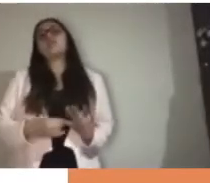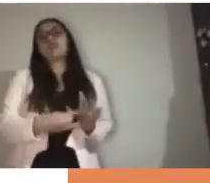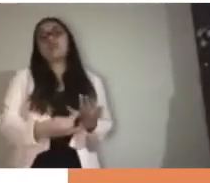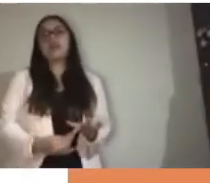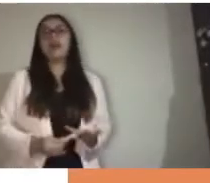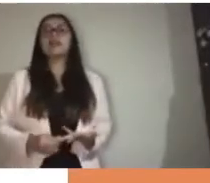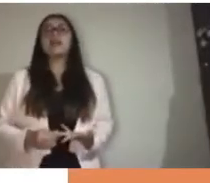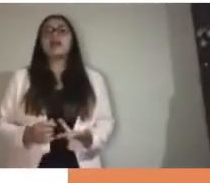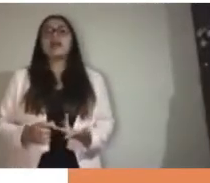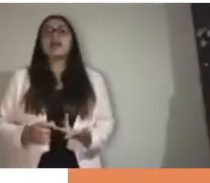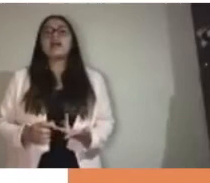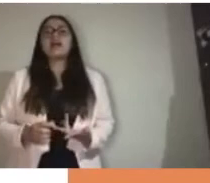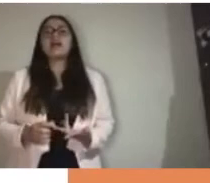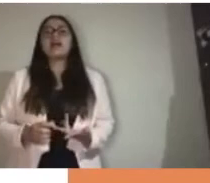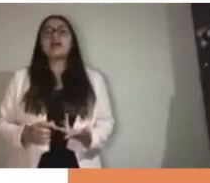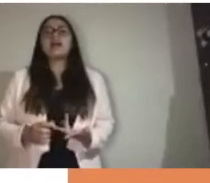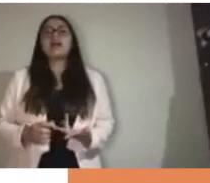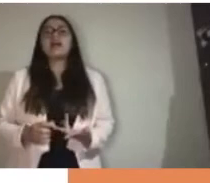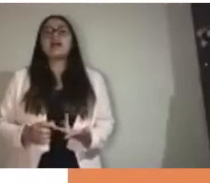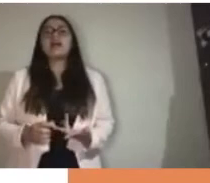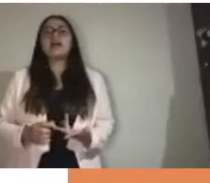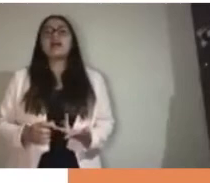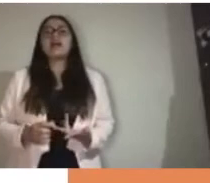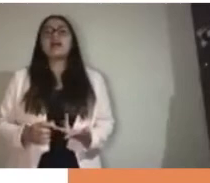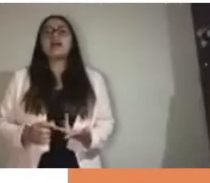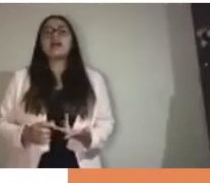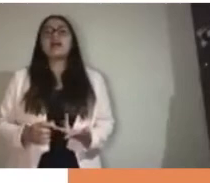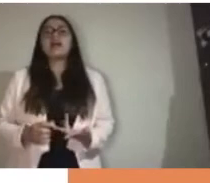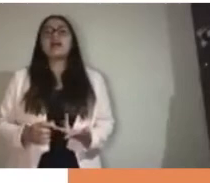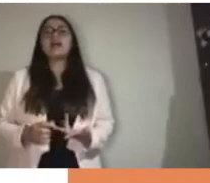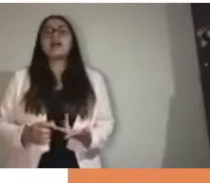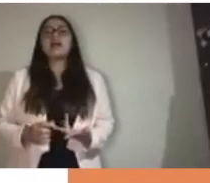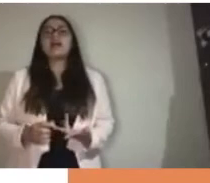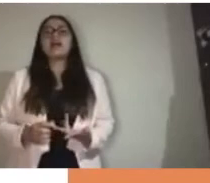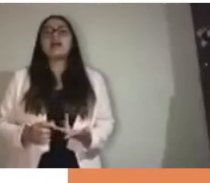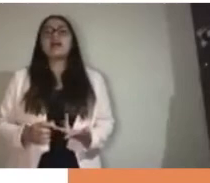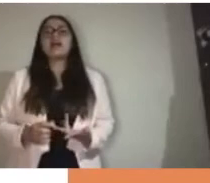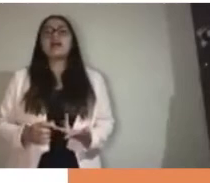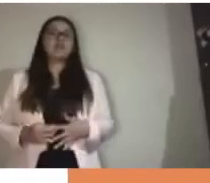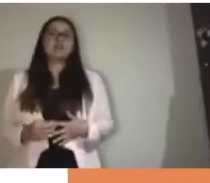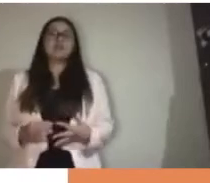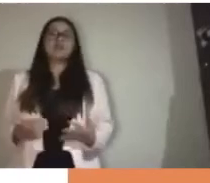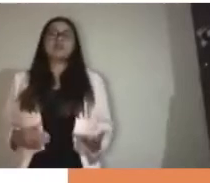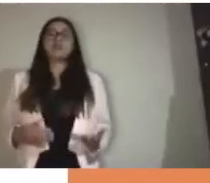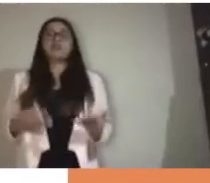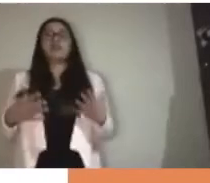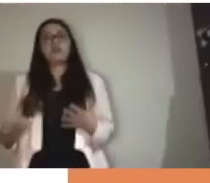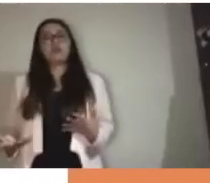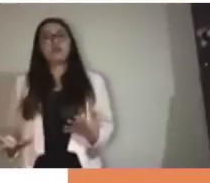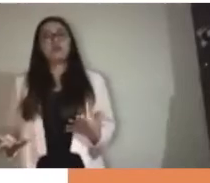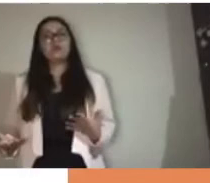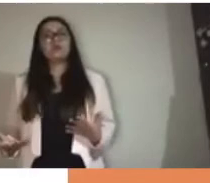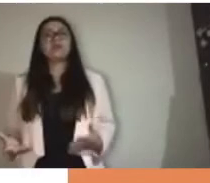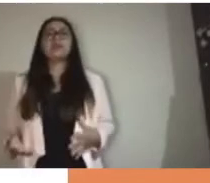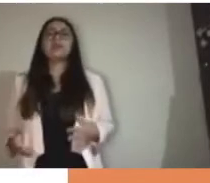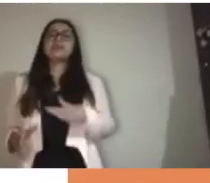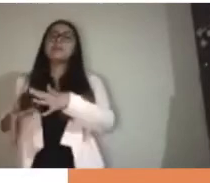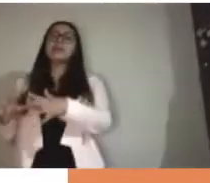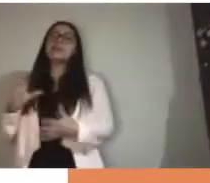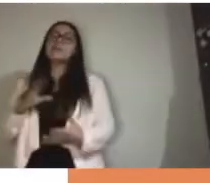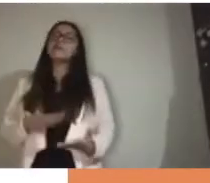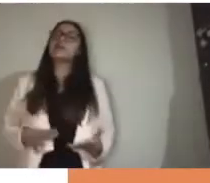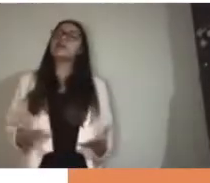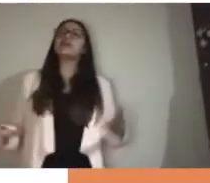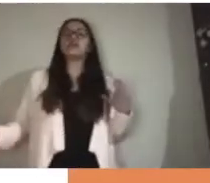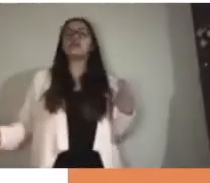a mayor edad, al sexo femenino, a tratamientos no quirúrgicos y a menor estrato socioeconómico. Y también